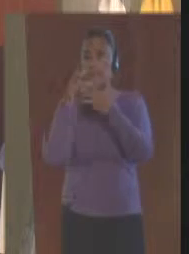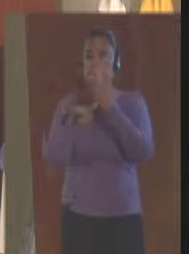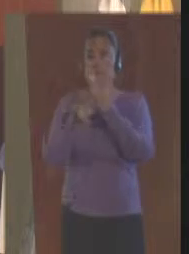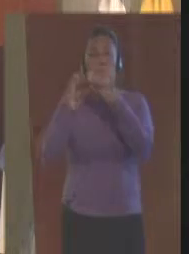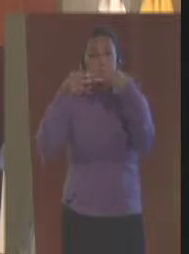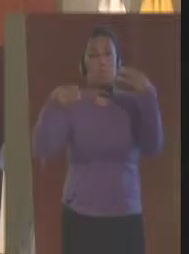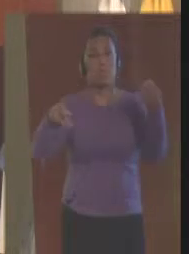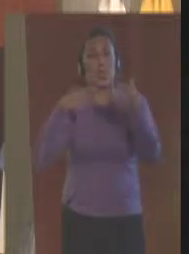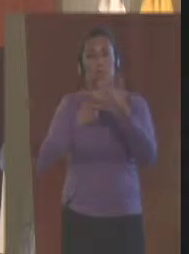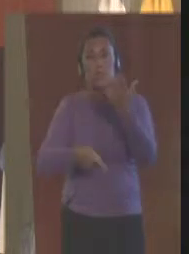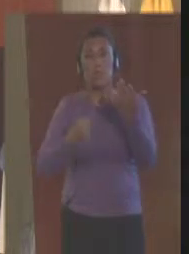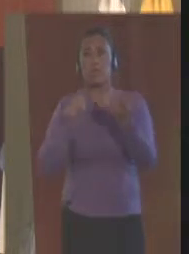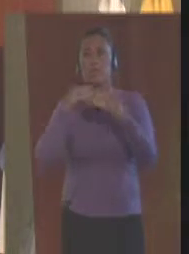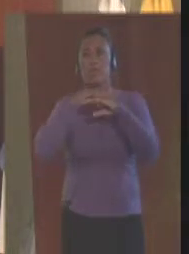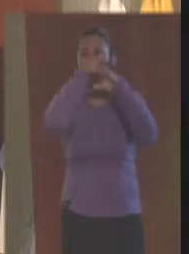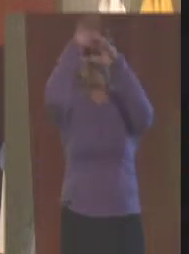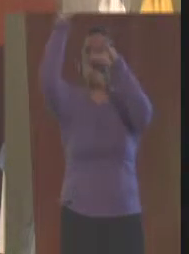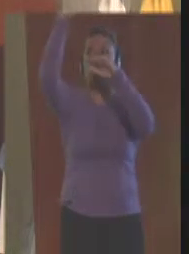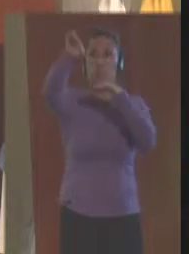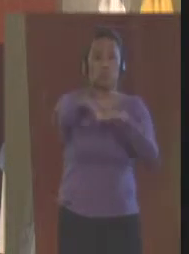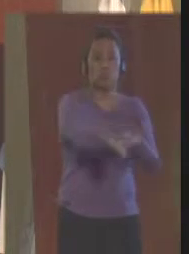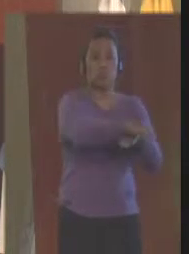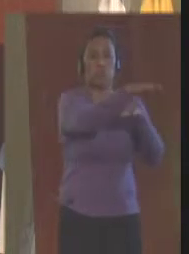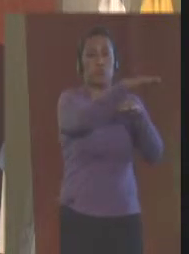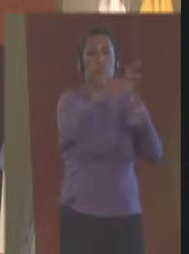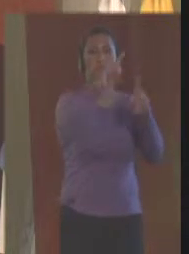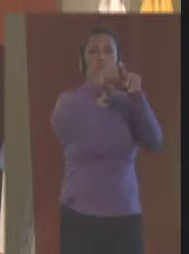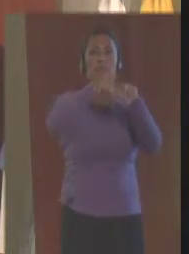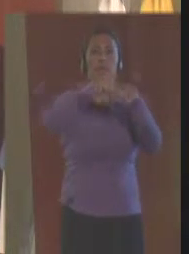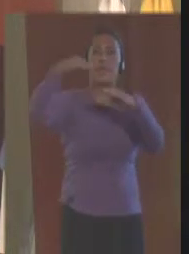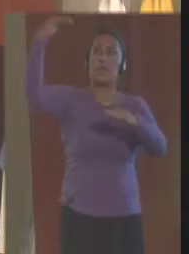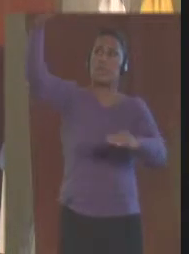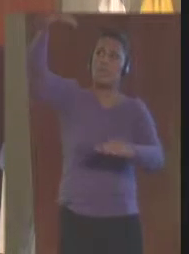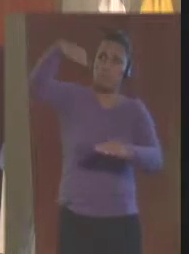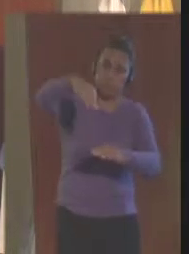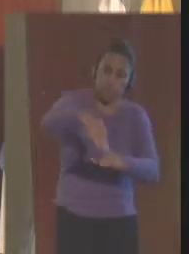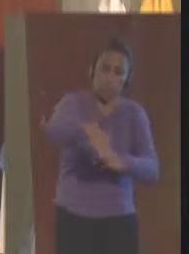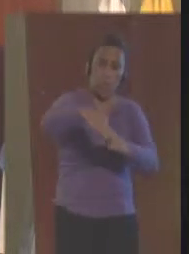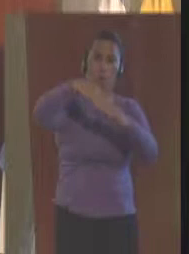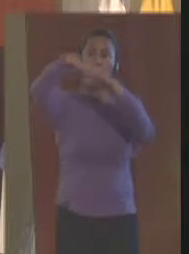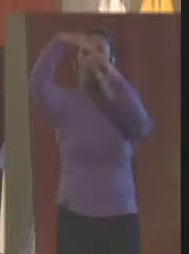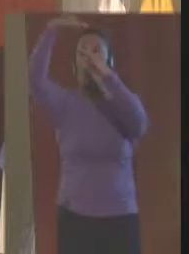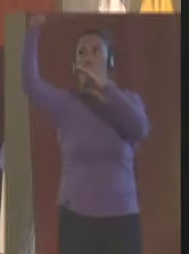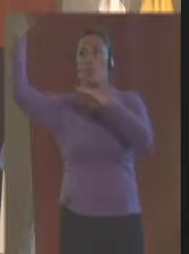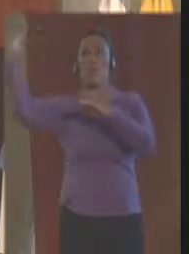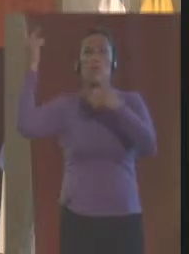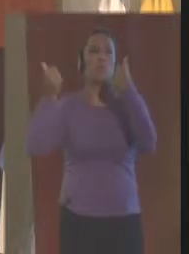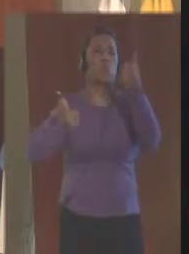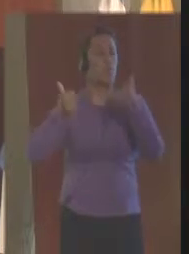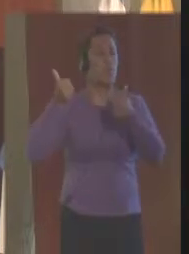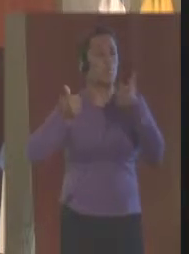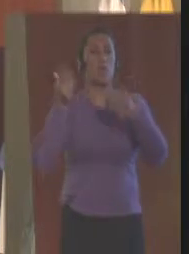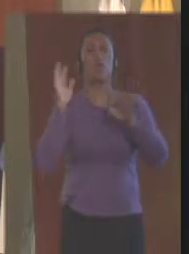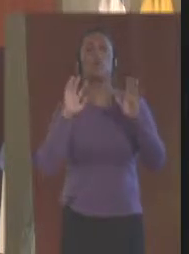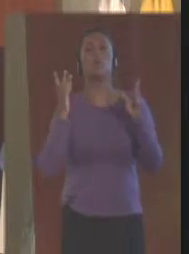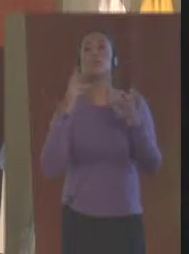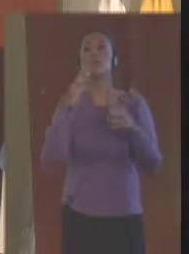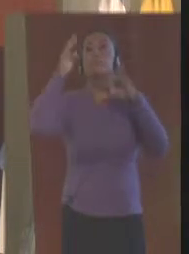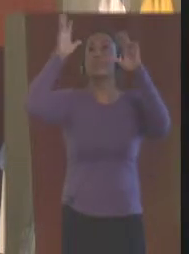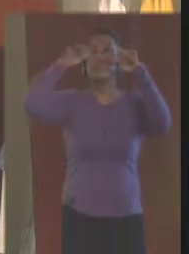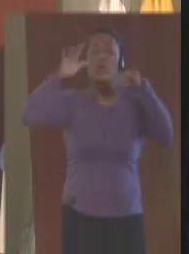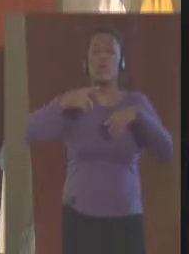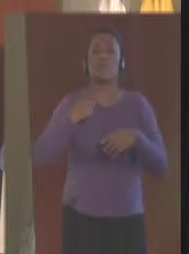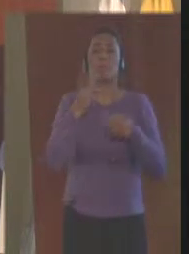material, geometría de ladera que tiene que ver con la inclinación, con las pendientes, evolución de la presión, fundamentalmente lluvia,